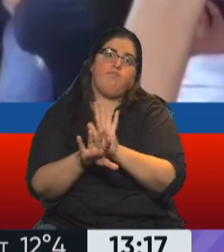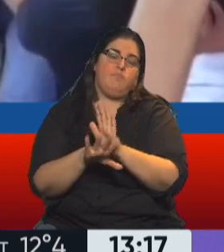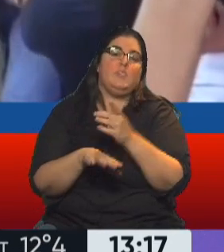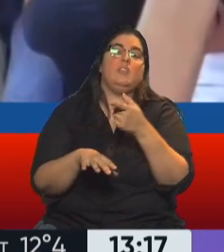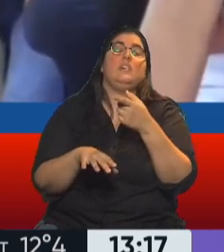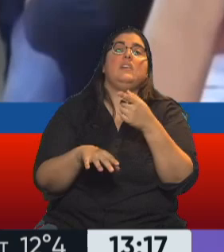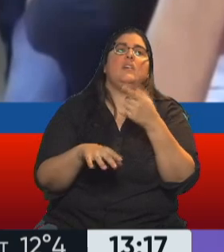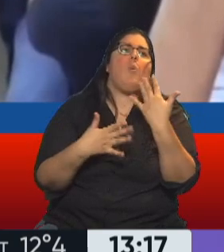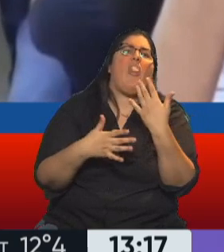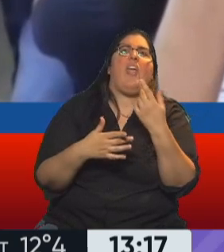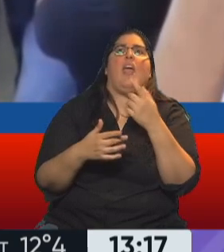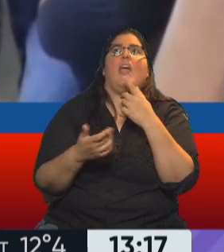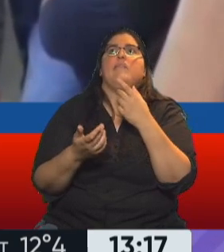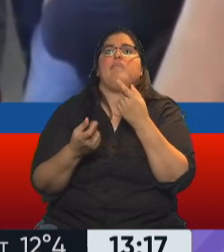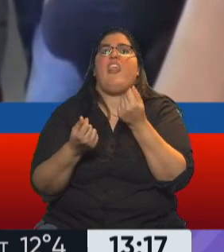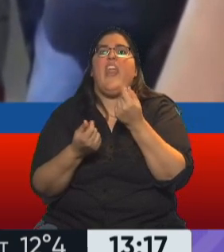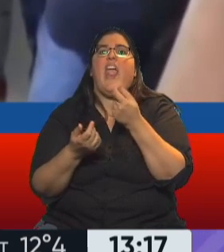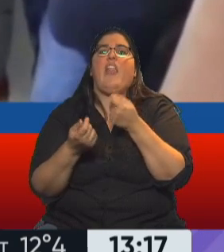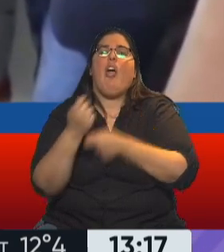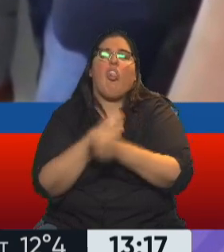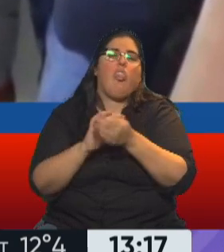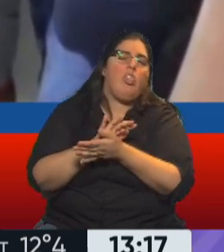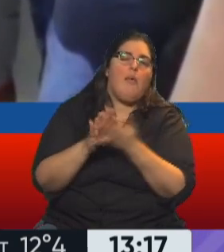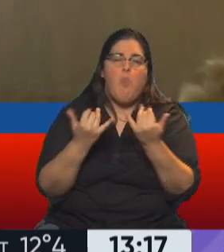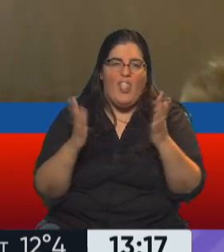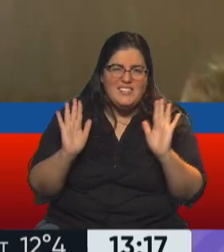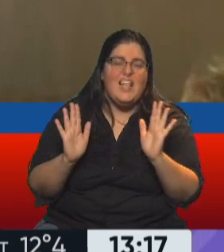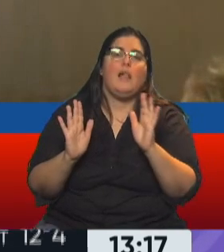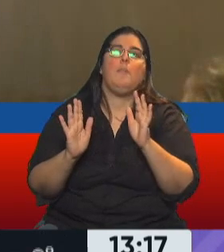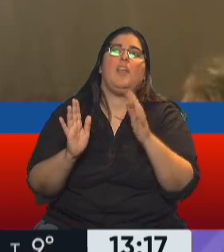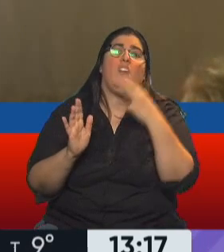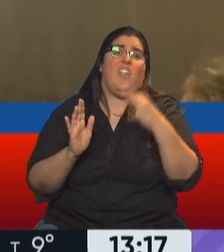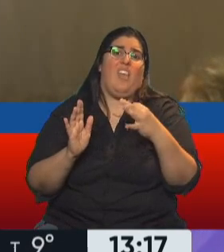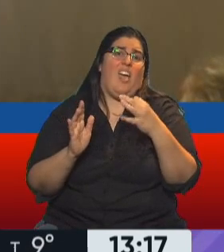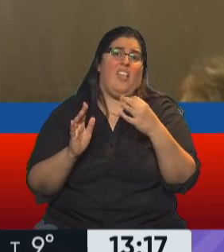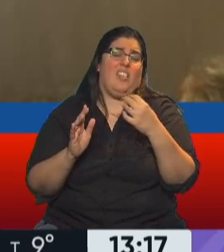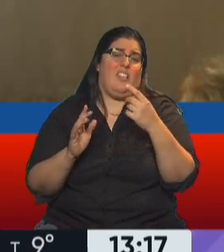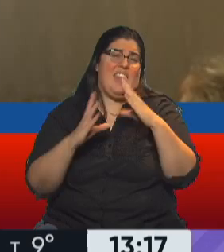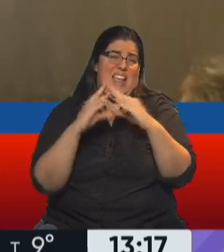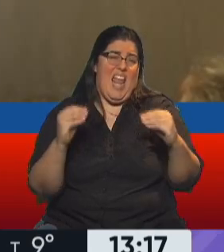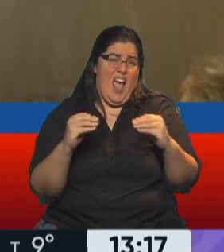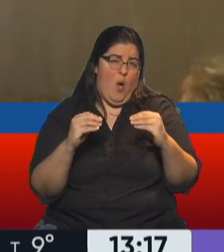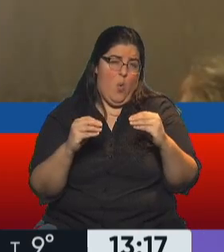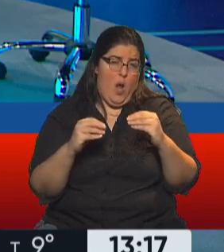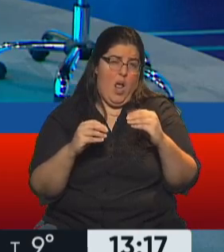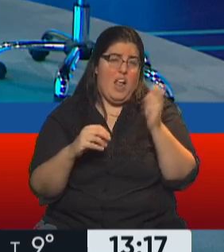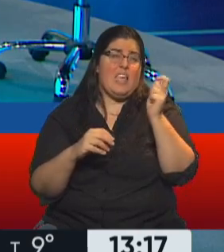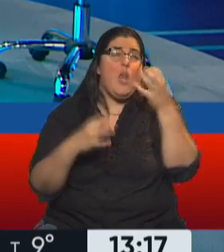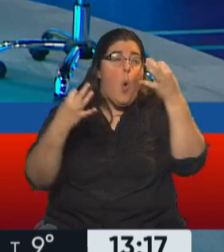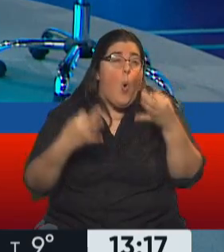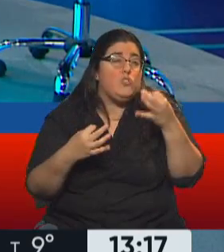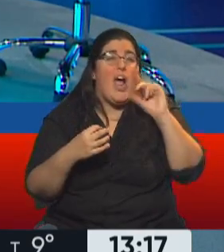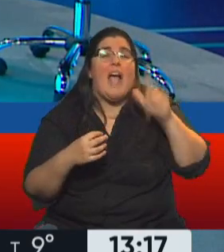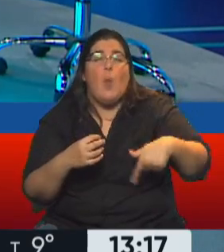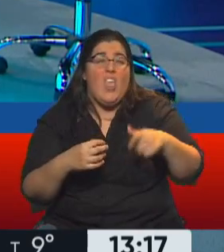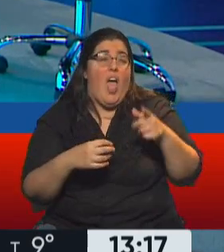dinero, etcétera, pero da la casualidad que los únicos que hacen o que cometen este tipo de crímenes en Nicaragua son los dirigentes opositores. Me parece que